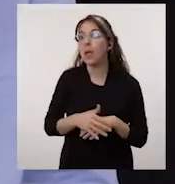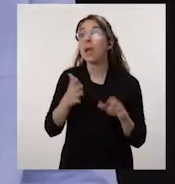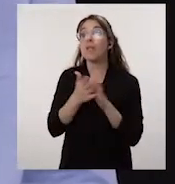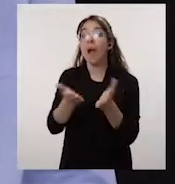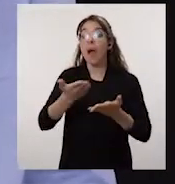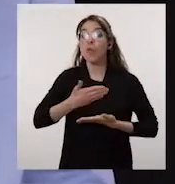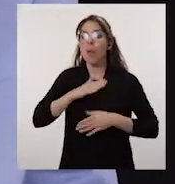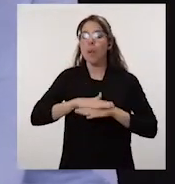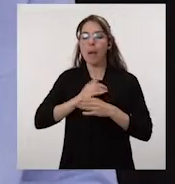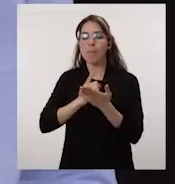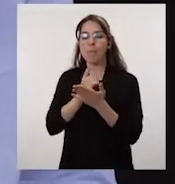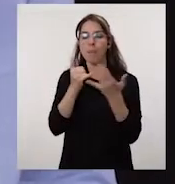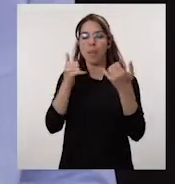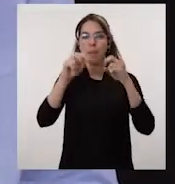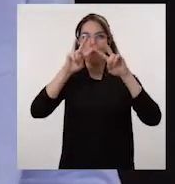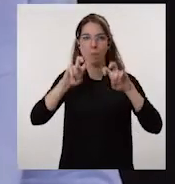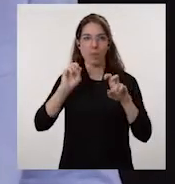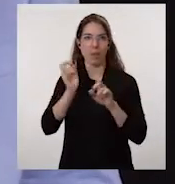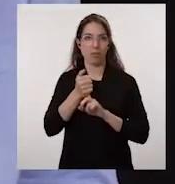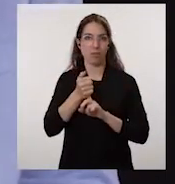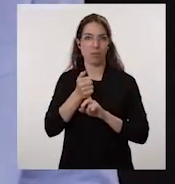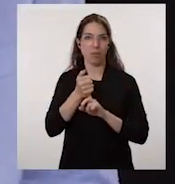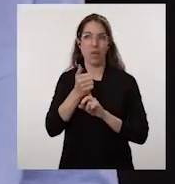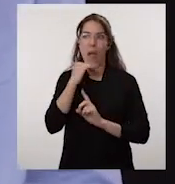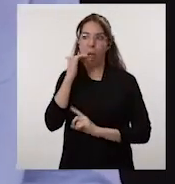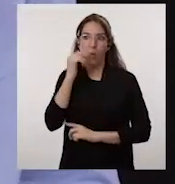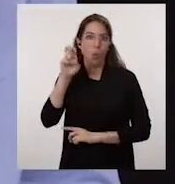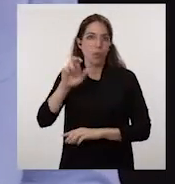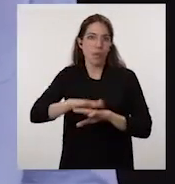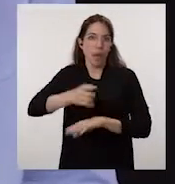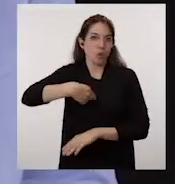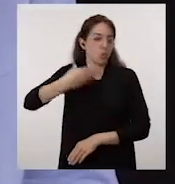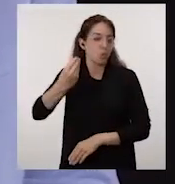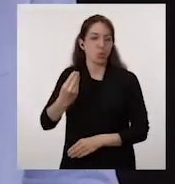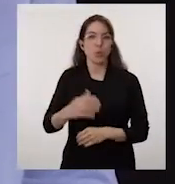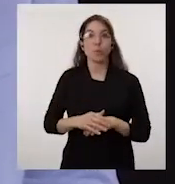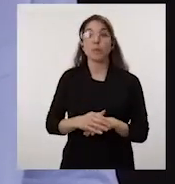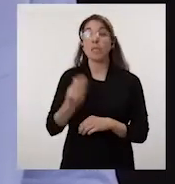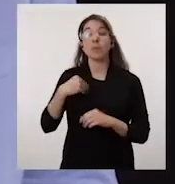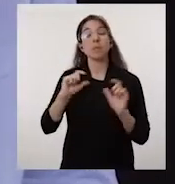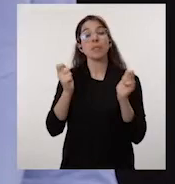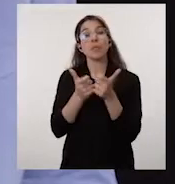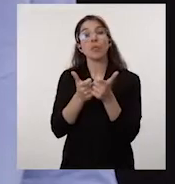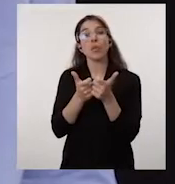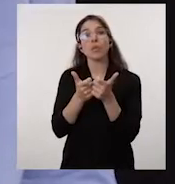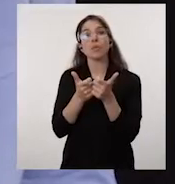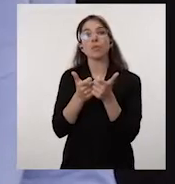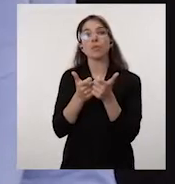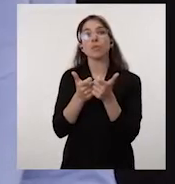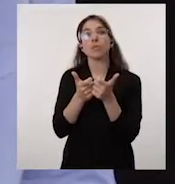tener un mapa de líneas de investigación que realmente es algo muy útil para nosotros además bueno pues en esas